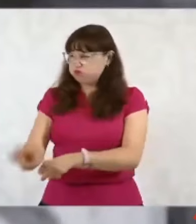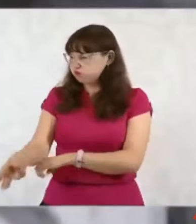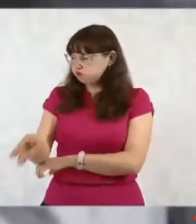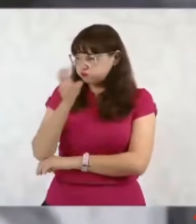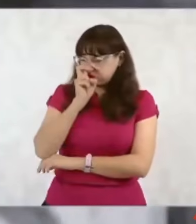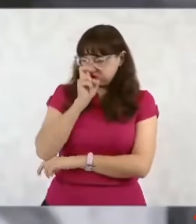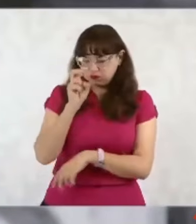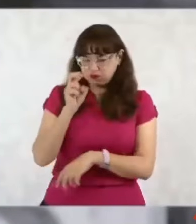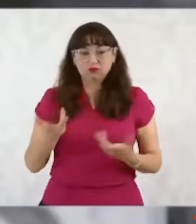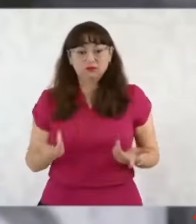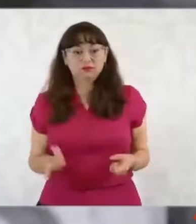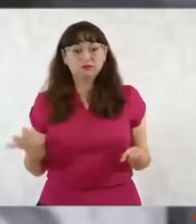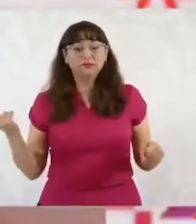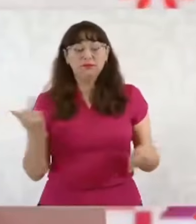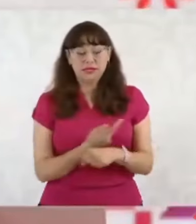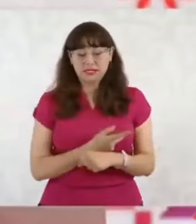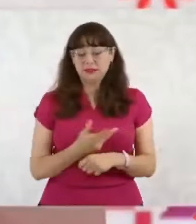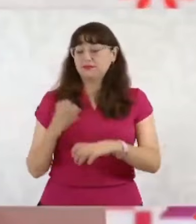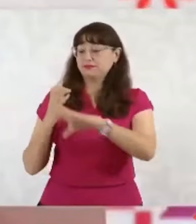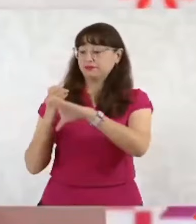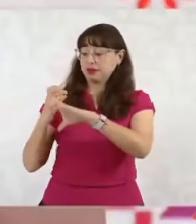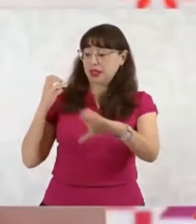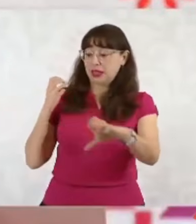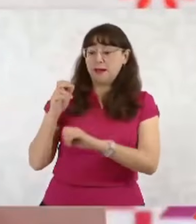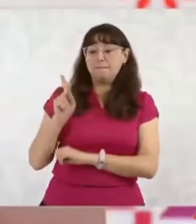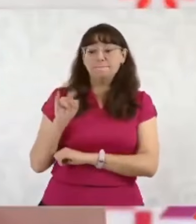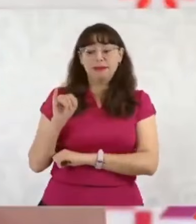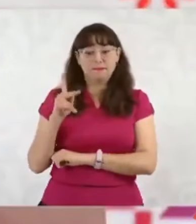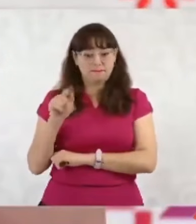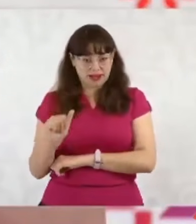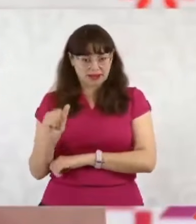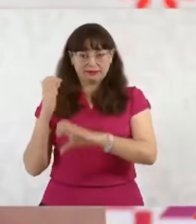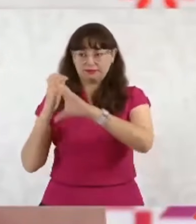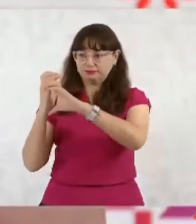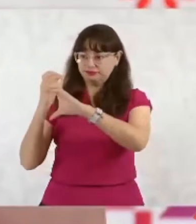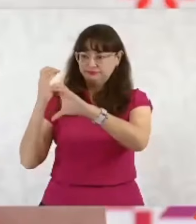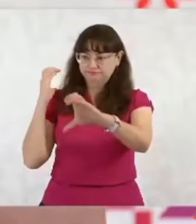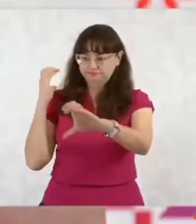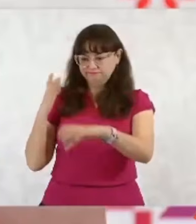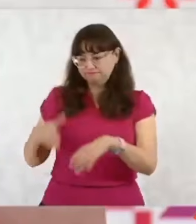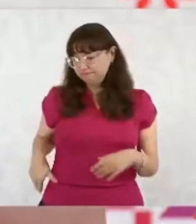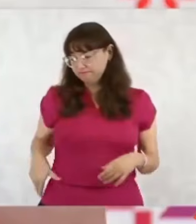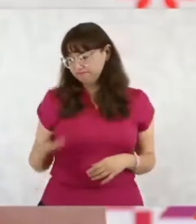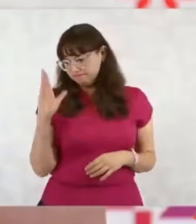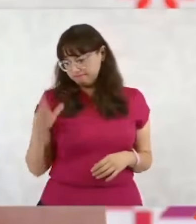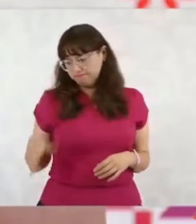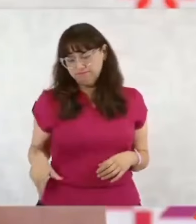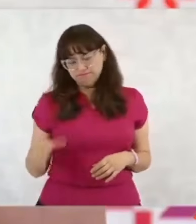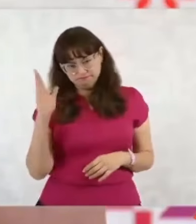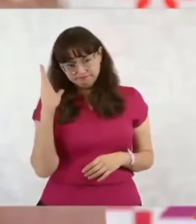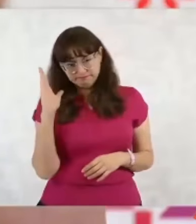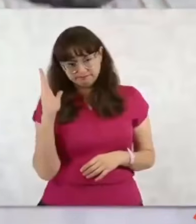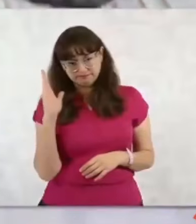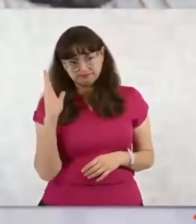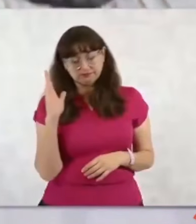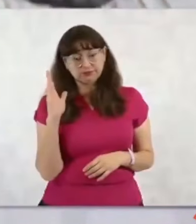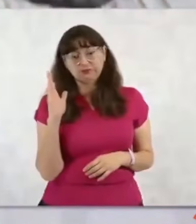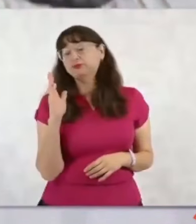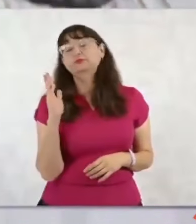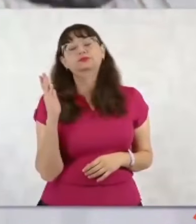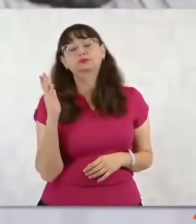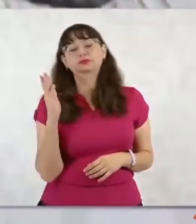tal manera que si entra una pipa por le llaman un carril libre, porque va